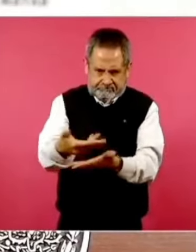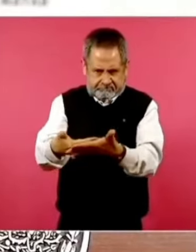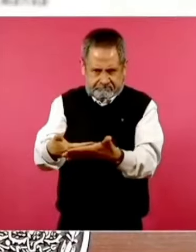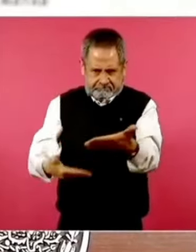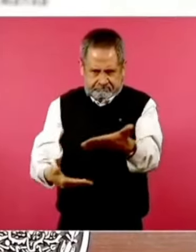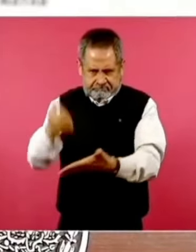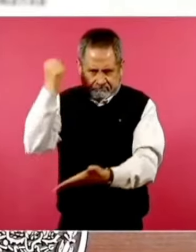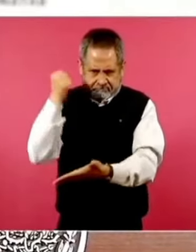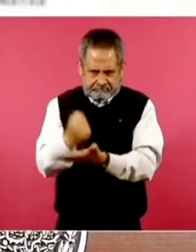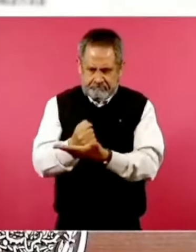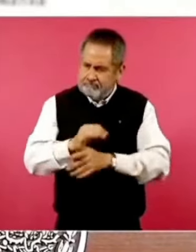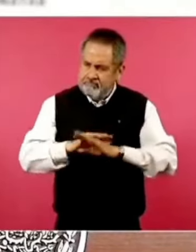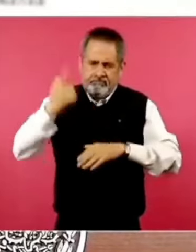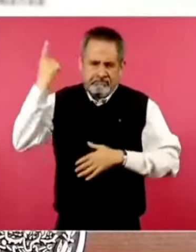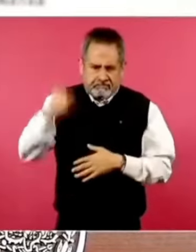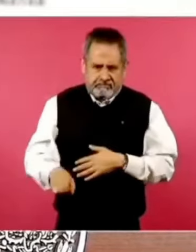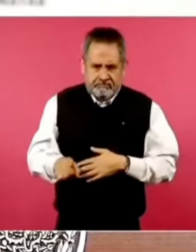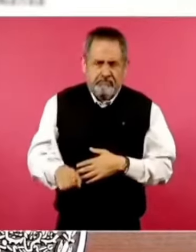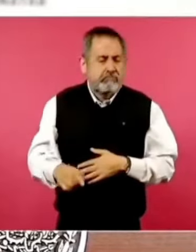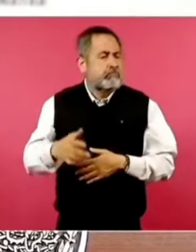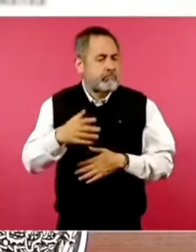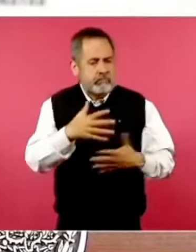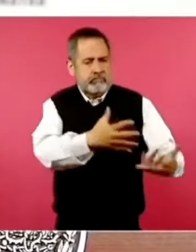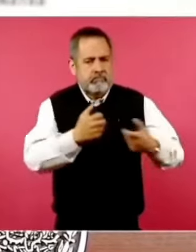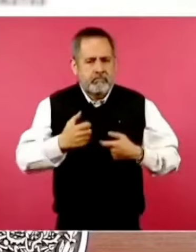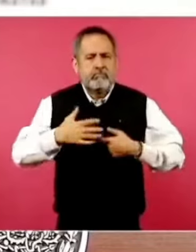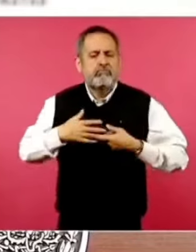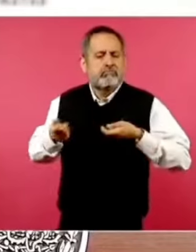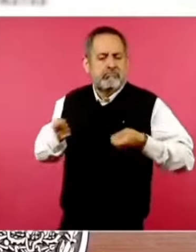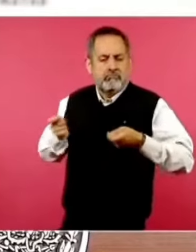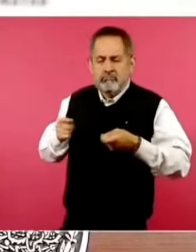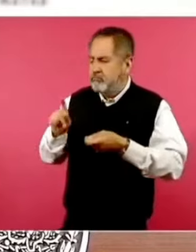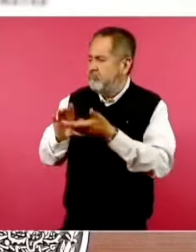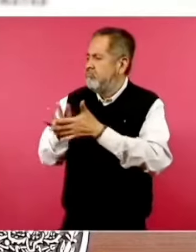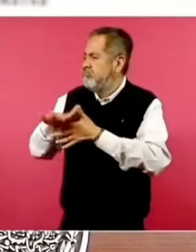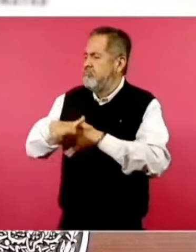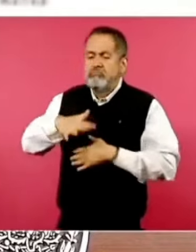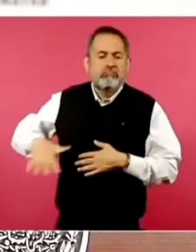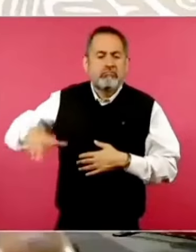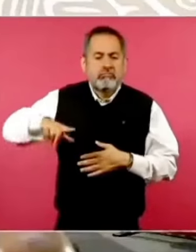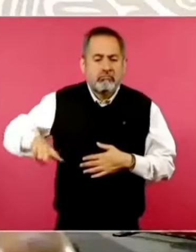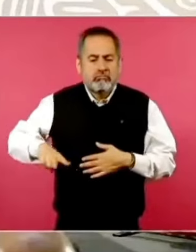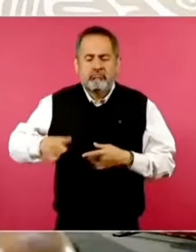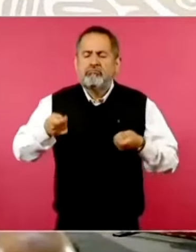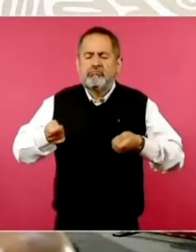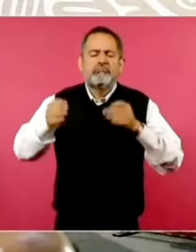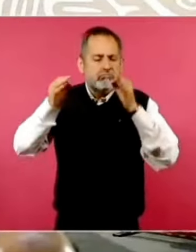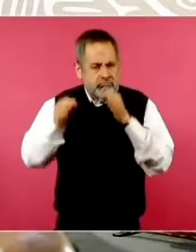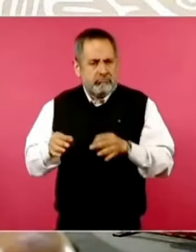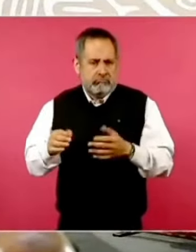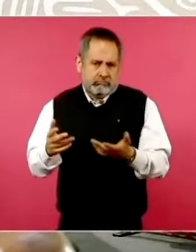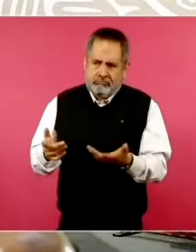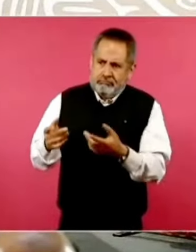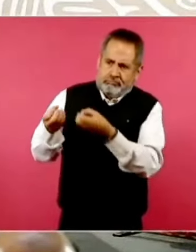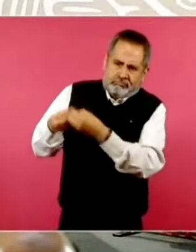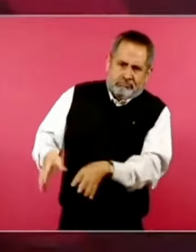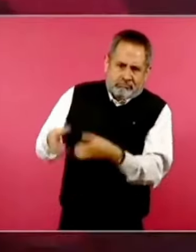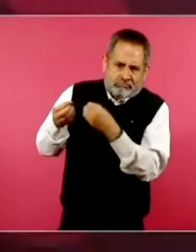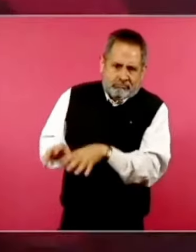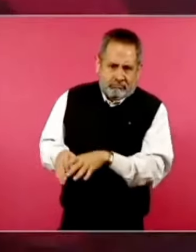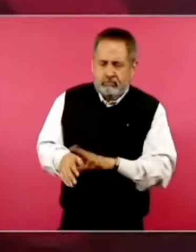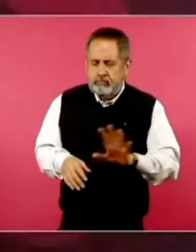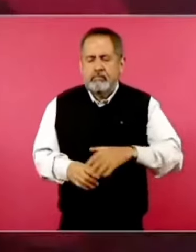decreto para tener control sobre las presas pues qué creen un juez eh